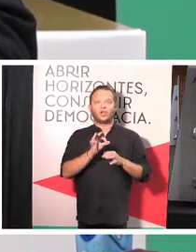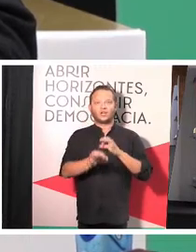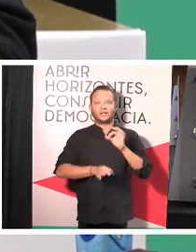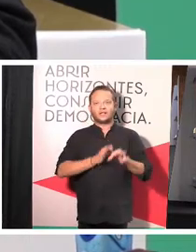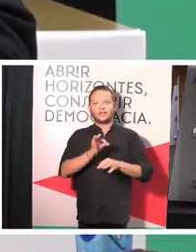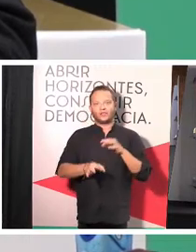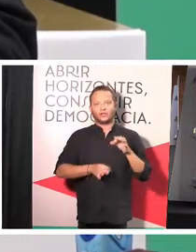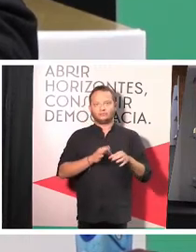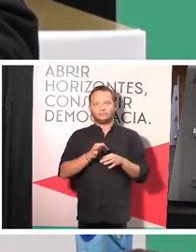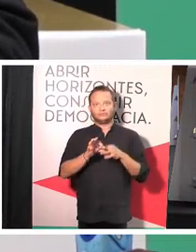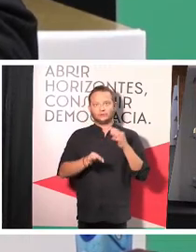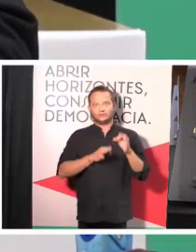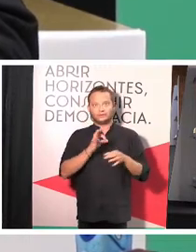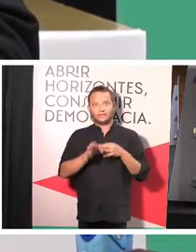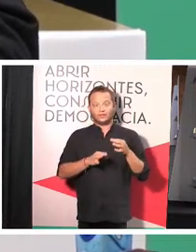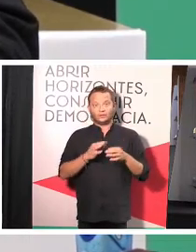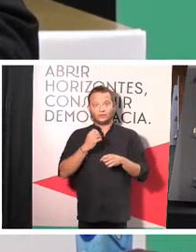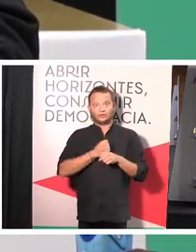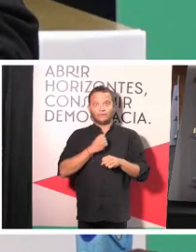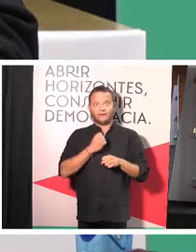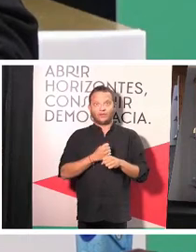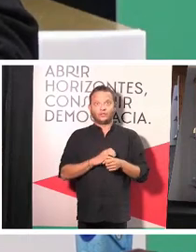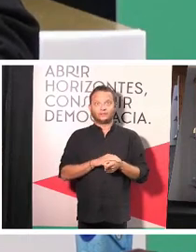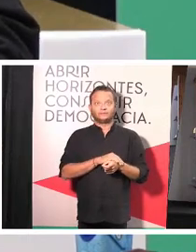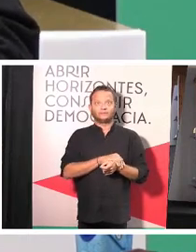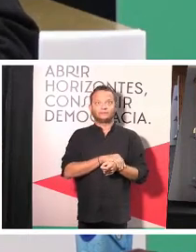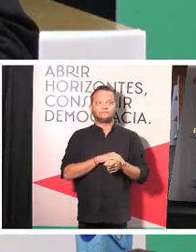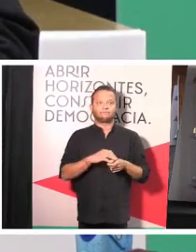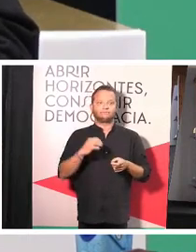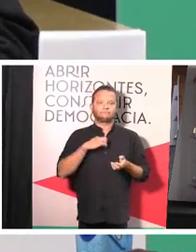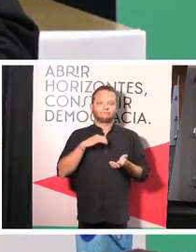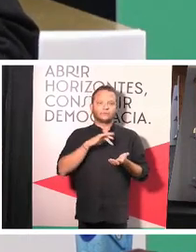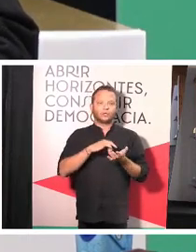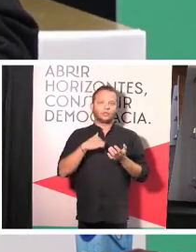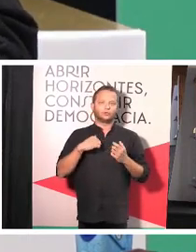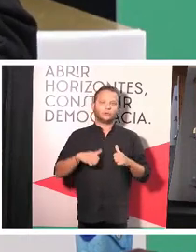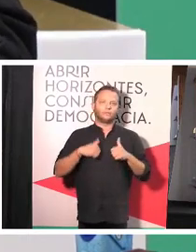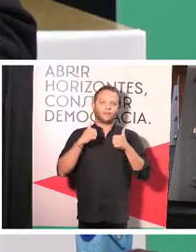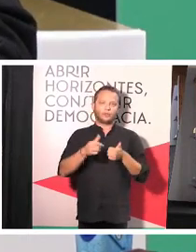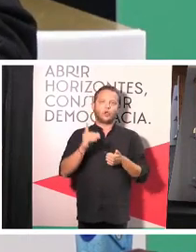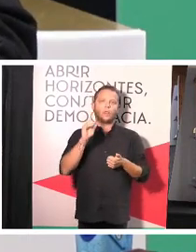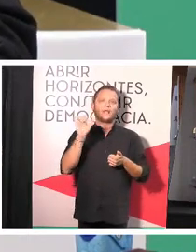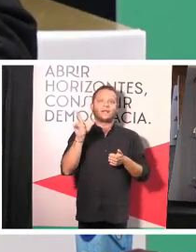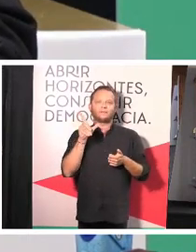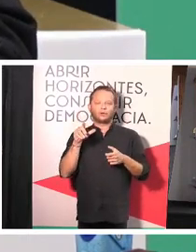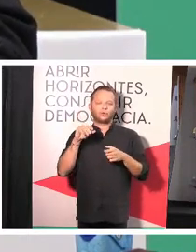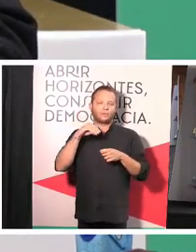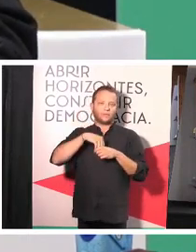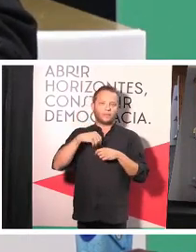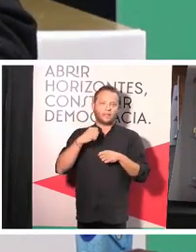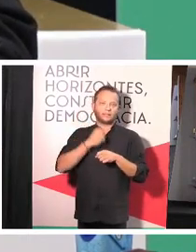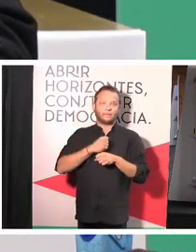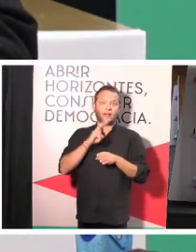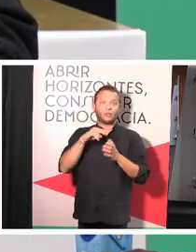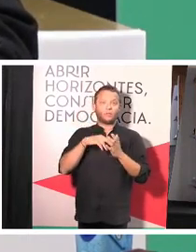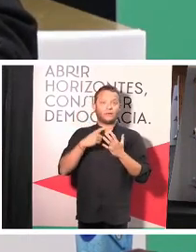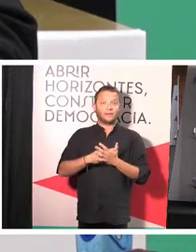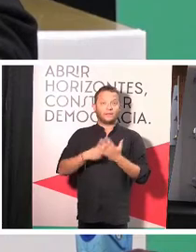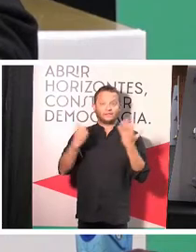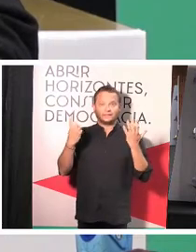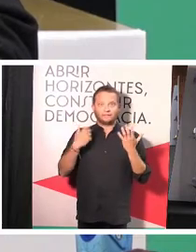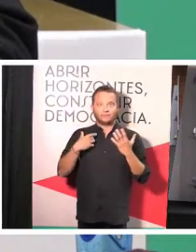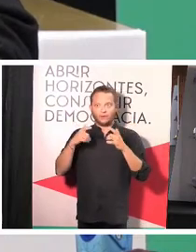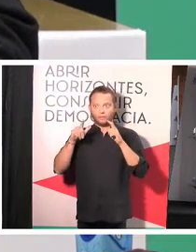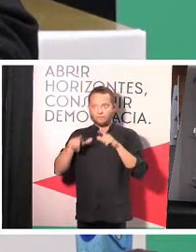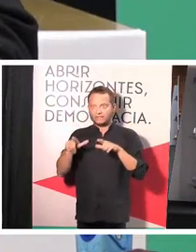organización de los trabajadores. Yo empecé en Deliveroo en 2016, creo que las